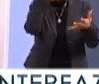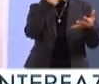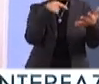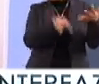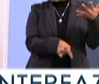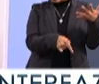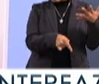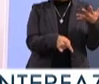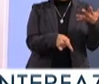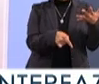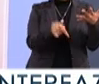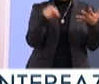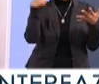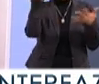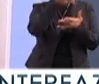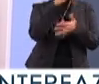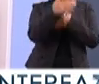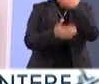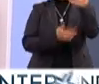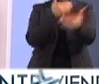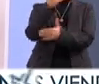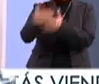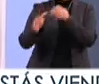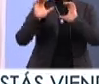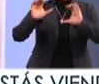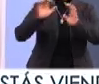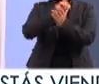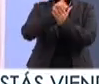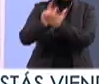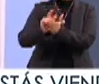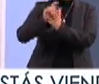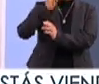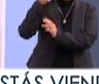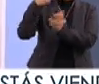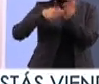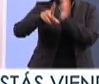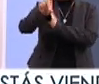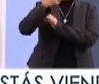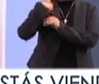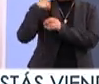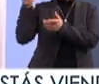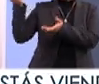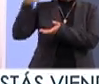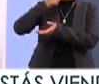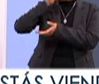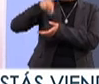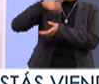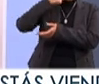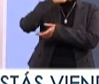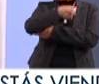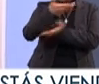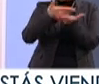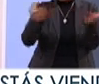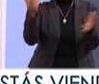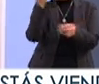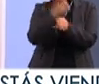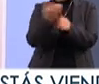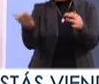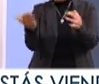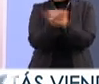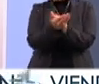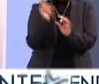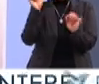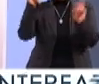valga la redundancia, de desarrollo sostenible para el 2030 que está planteando la ONU. Ahora en la tercera etapa